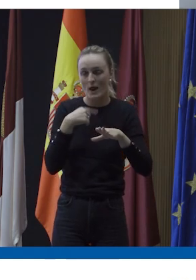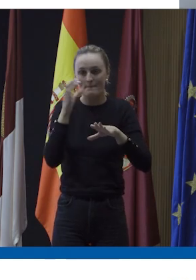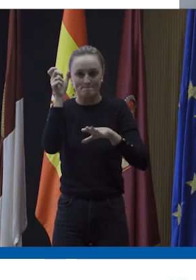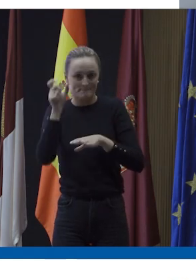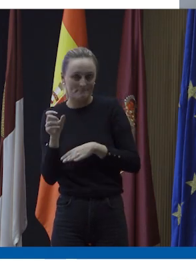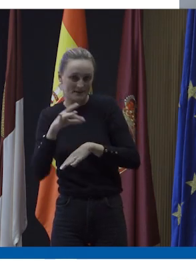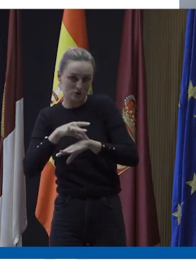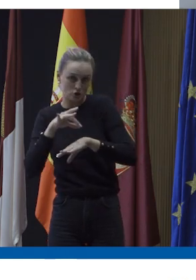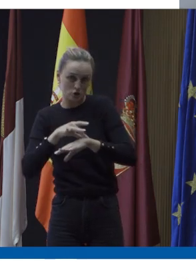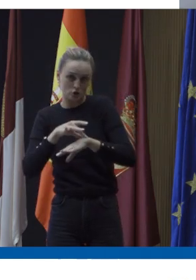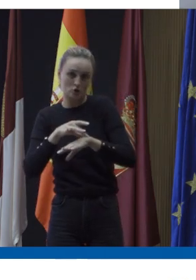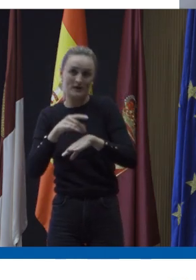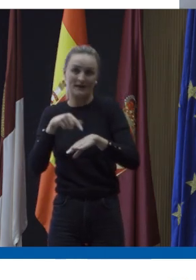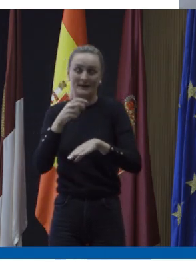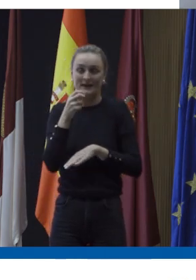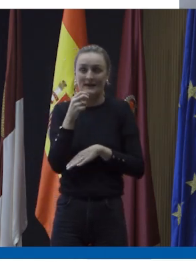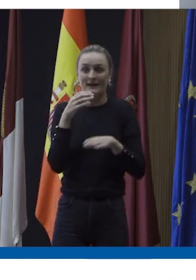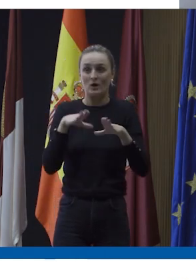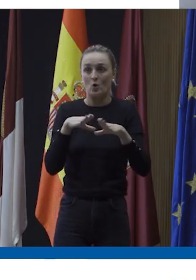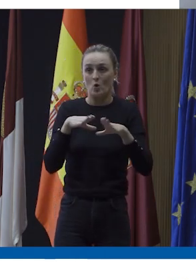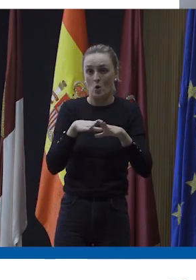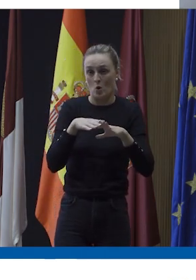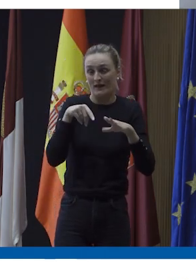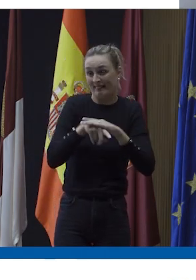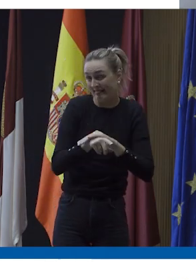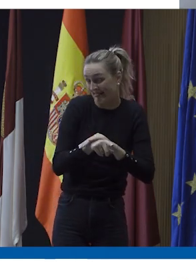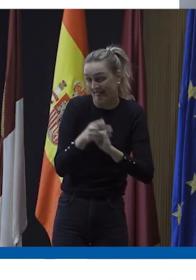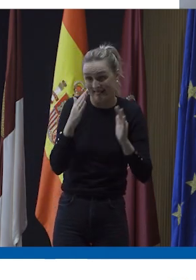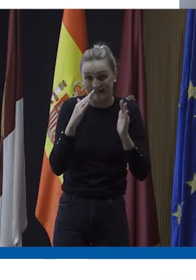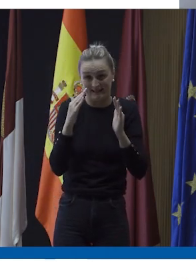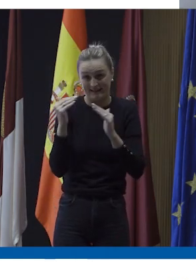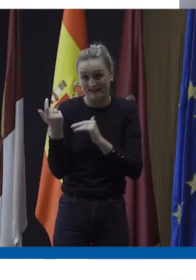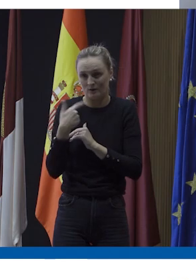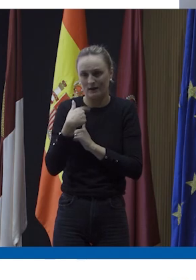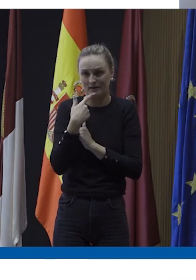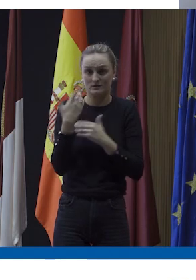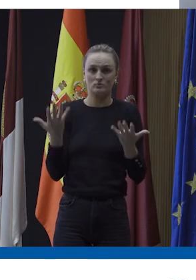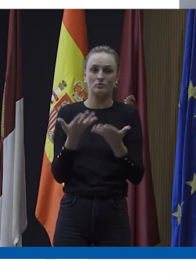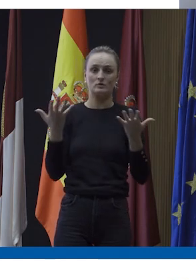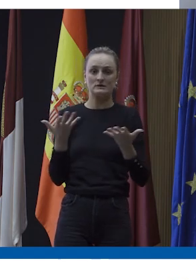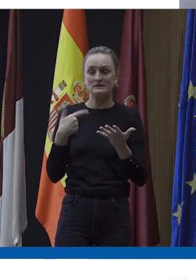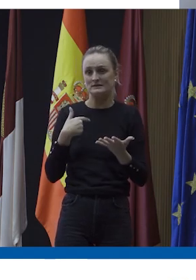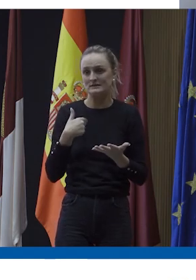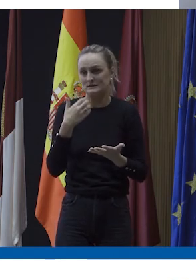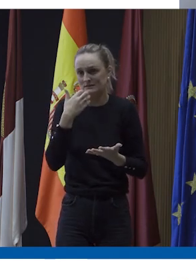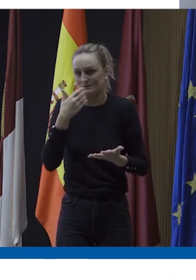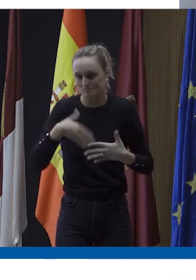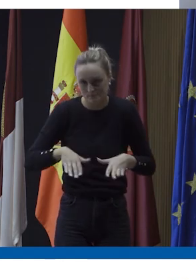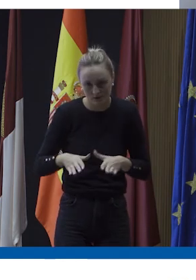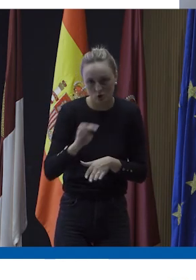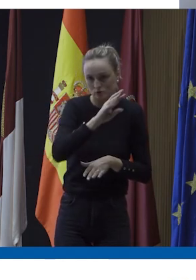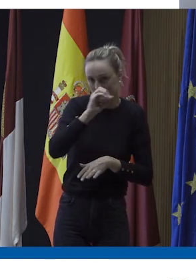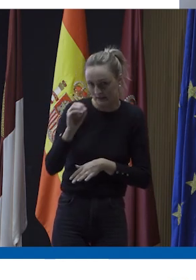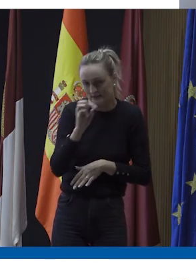que tiene incontinencia y empieza a aparecer, dice, pero esto, ¿cómo puede ser si mis hijos tienen 30,